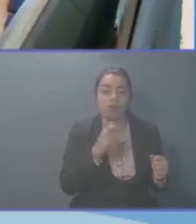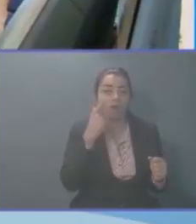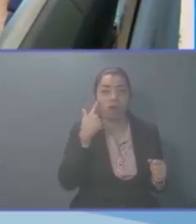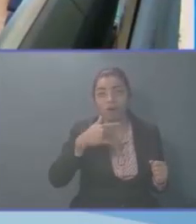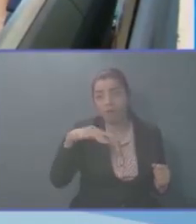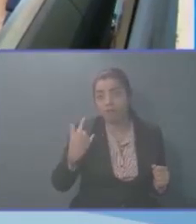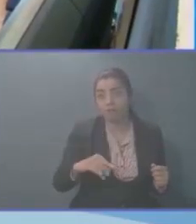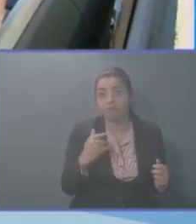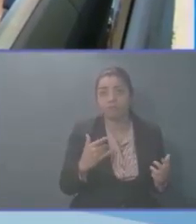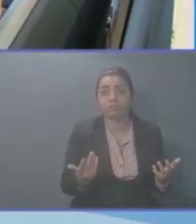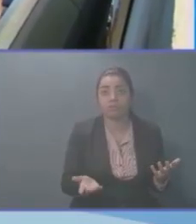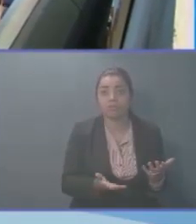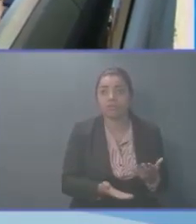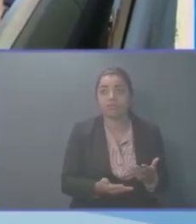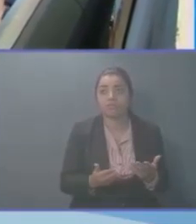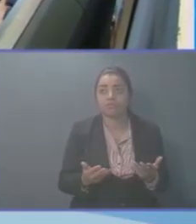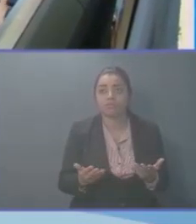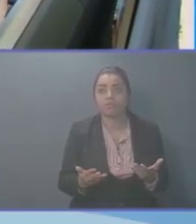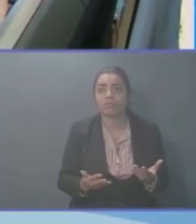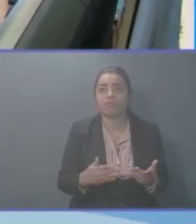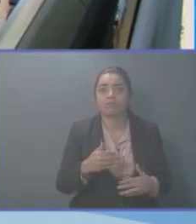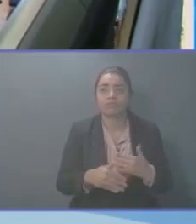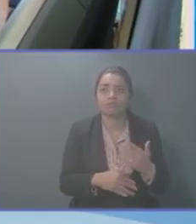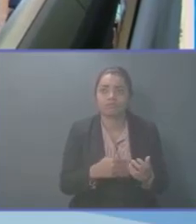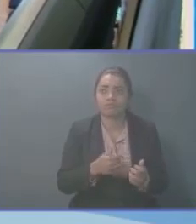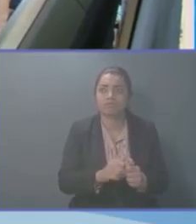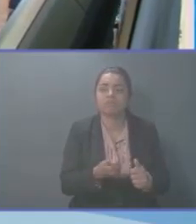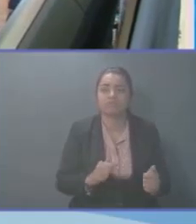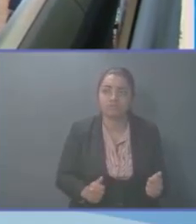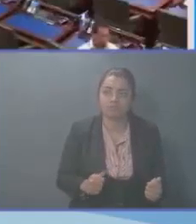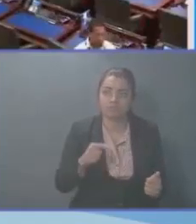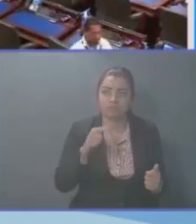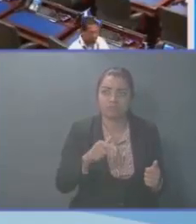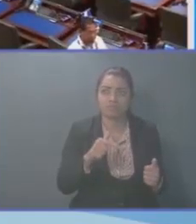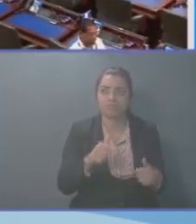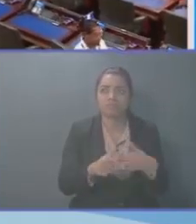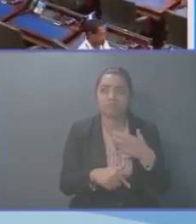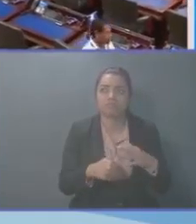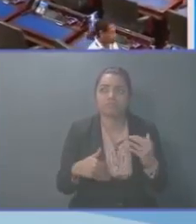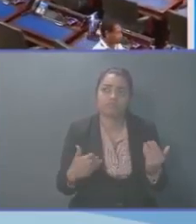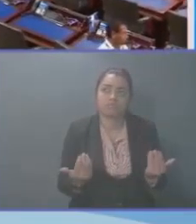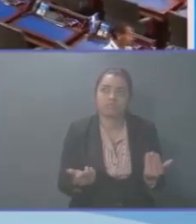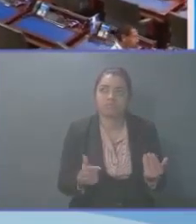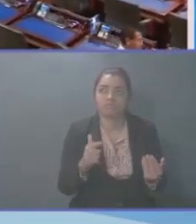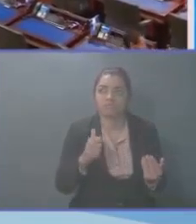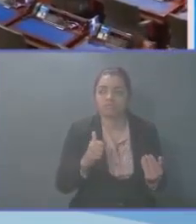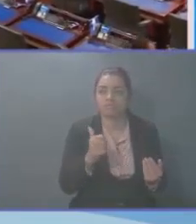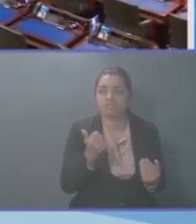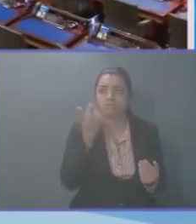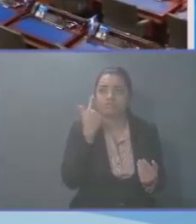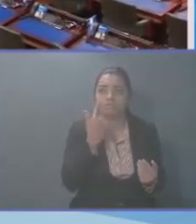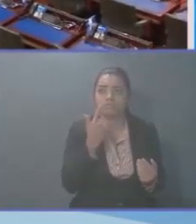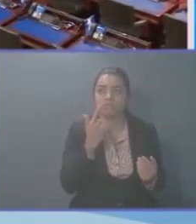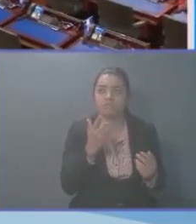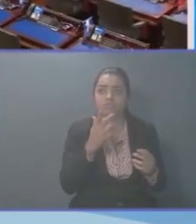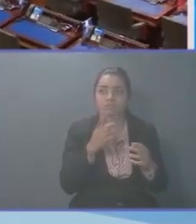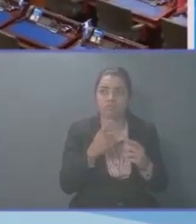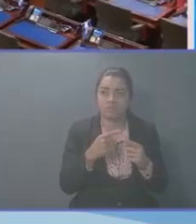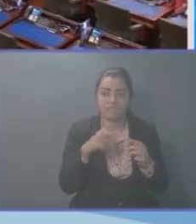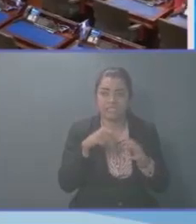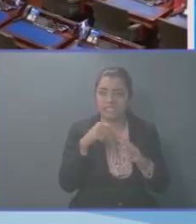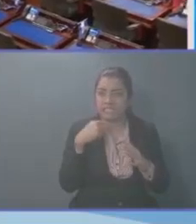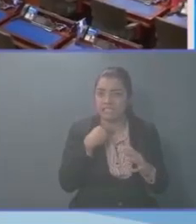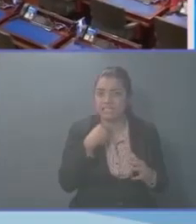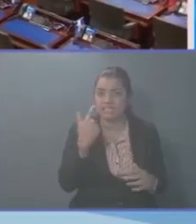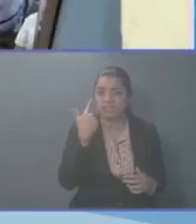en riesgo de claros retrocesos, además del hecho que ya se dio el domingo, de seguir profundizando. Sí, es que